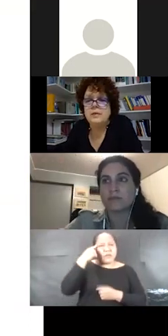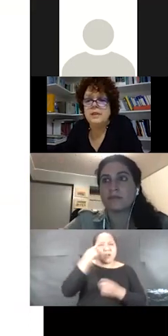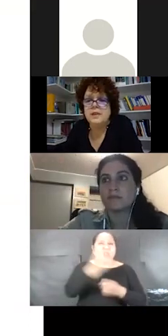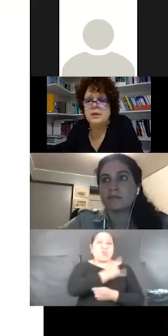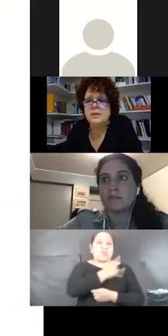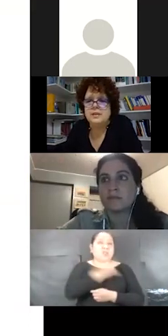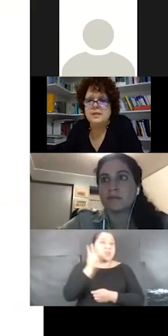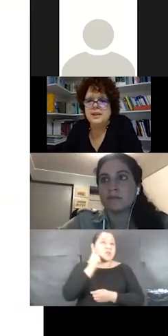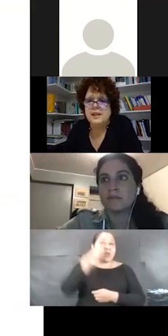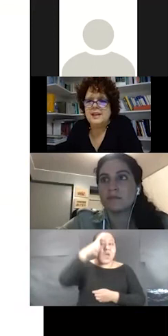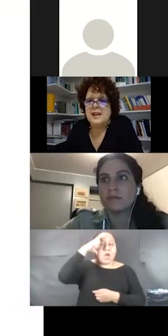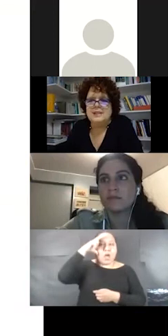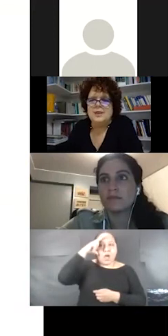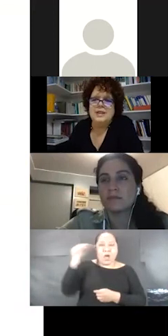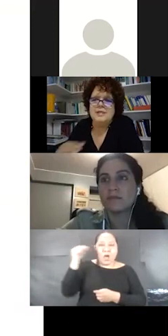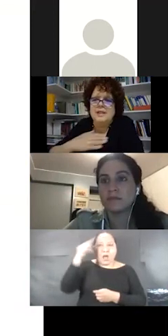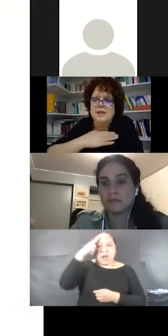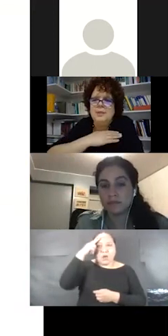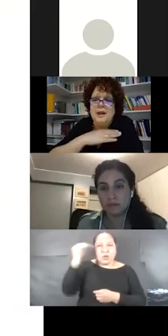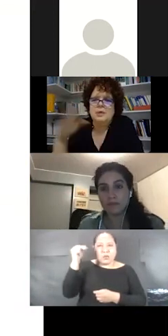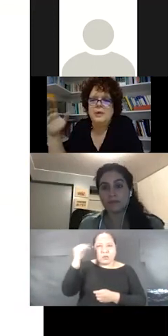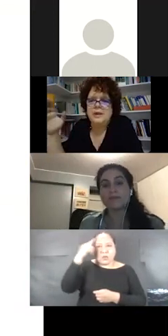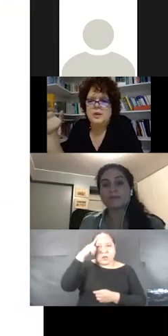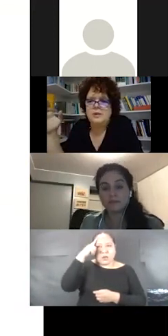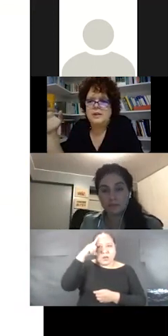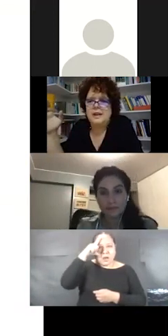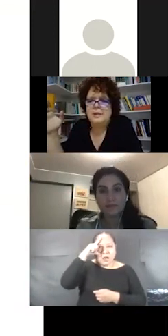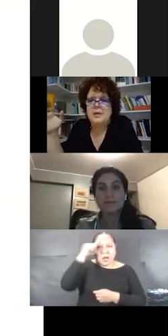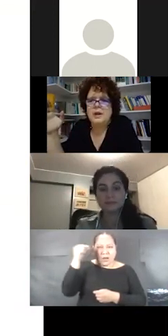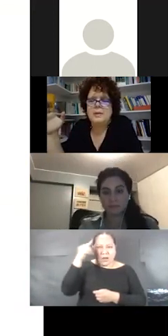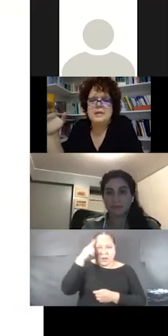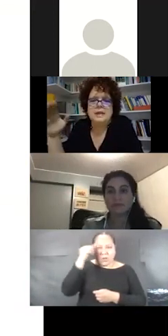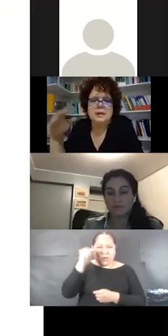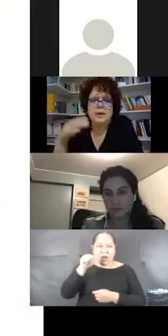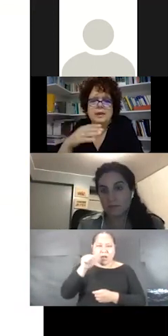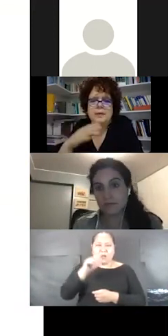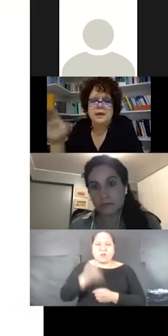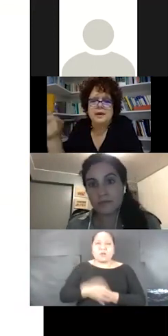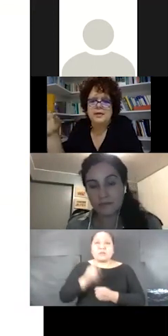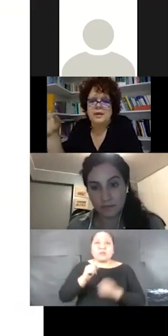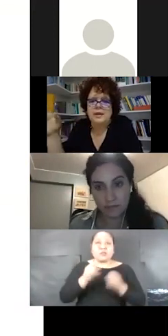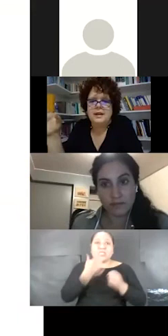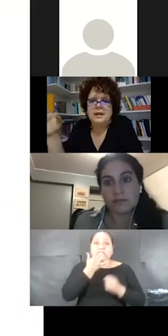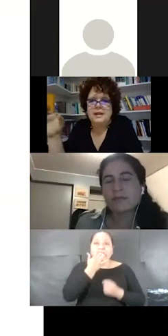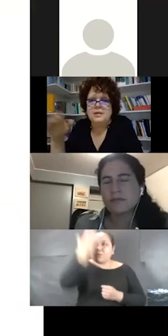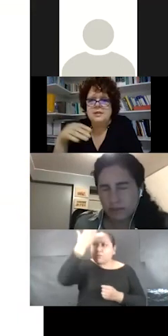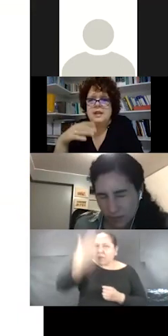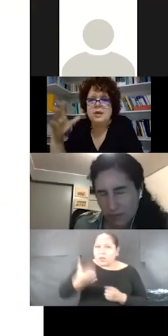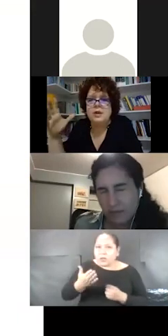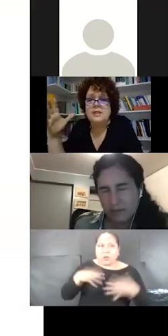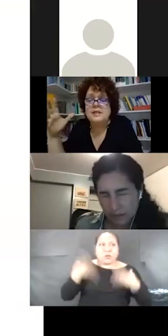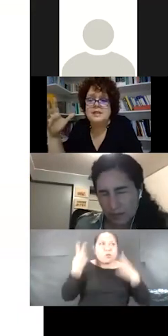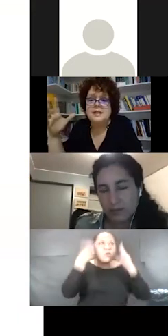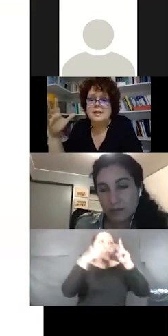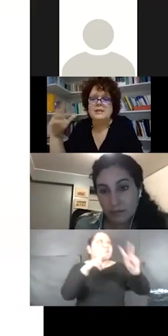todo es de vidrio, ¿no? Casi todo es de vidrio para tú ver, tener la mayor capacidad que puedas ver, ¿no? Entonces, eso